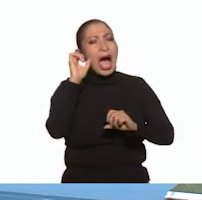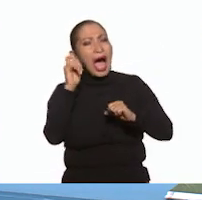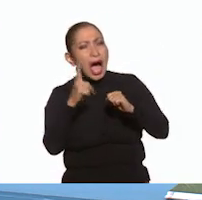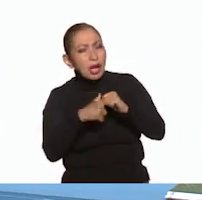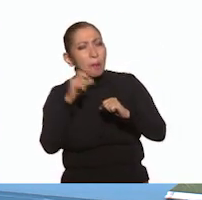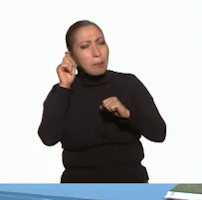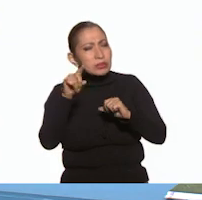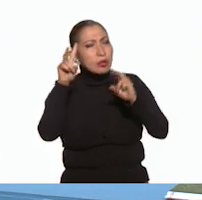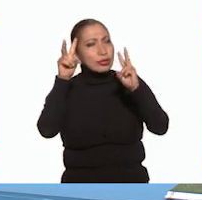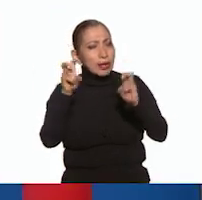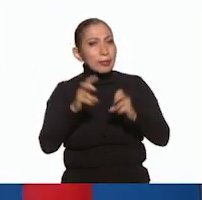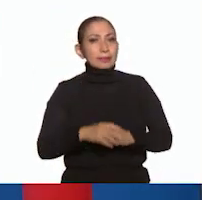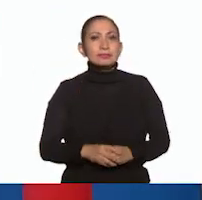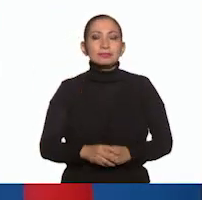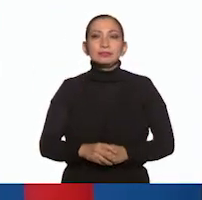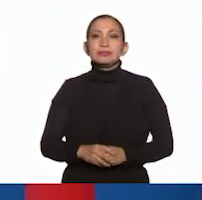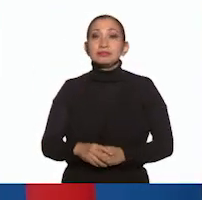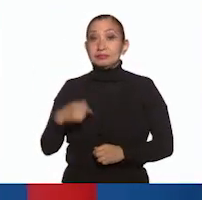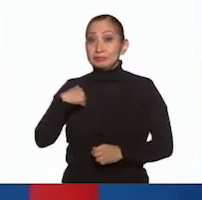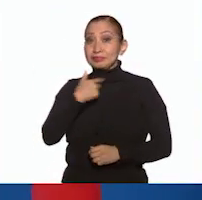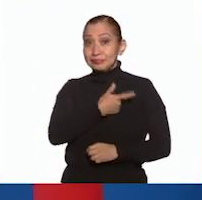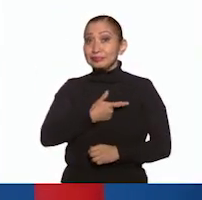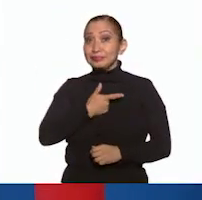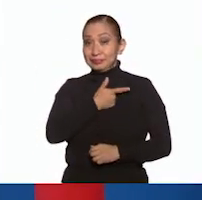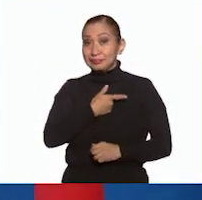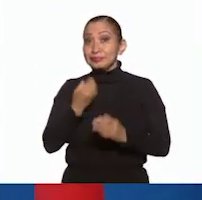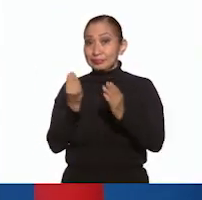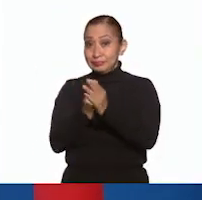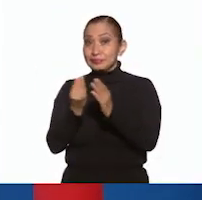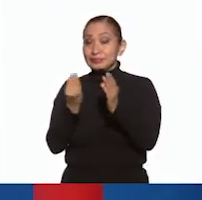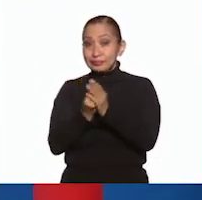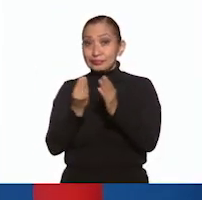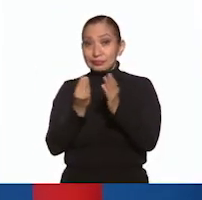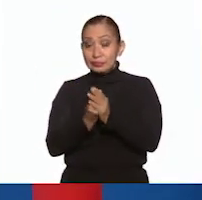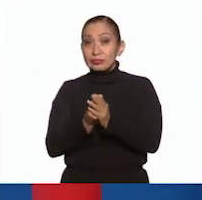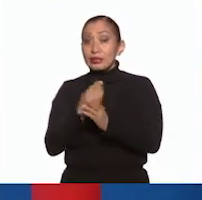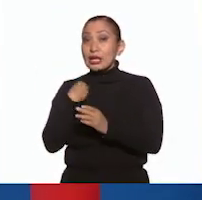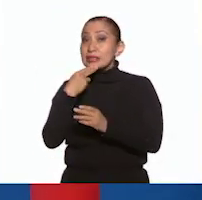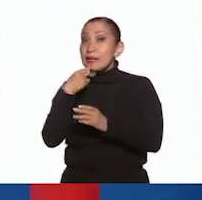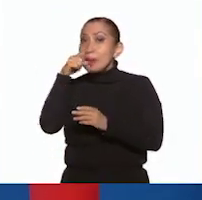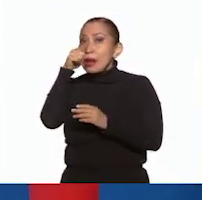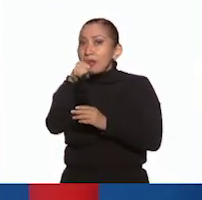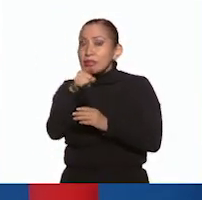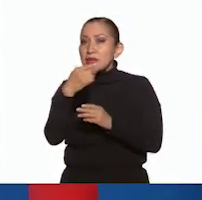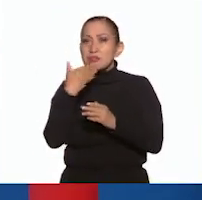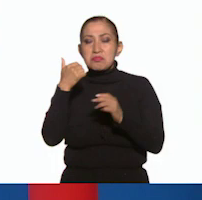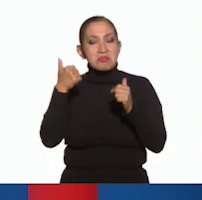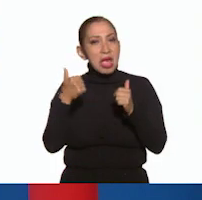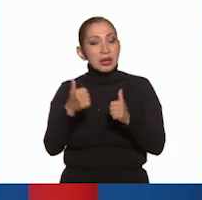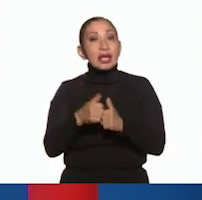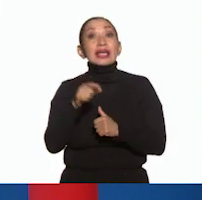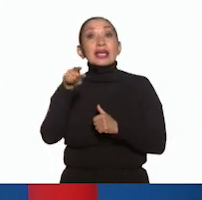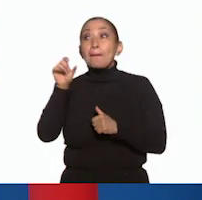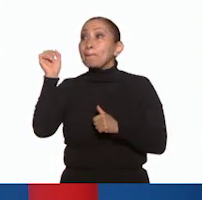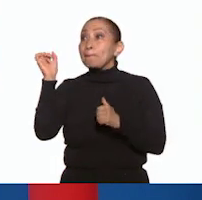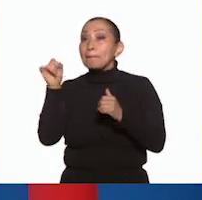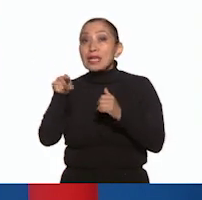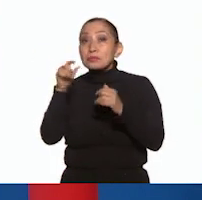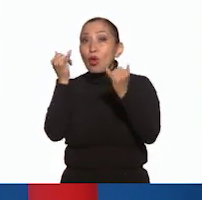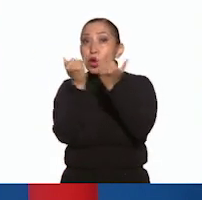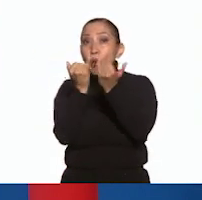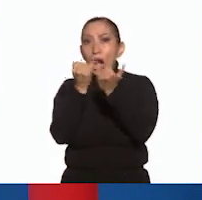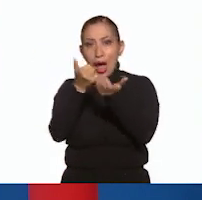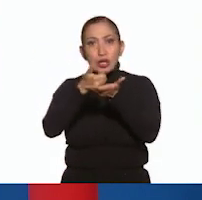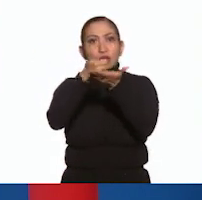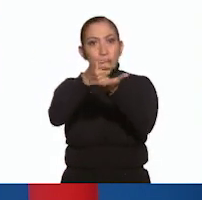sobre ellos? Me da gusto que las clases resulten de utilidad para ti, Larisa, y espero que de la misma manera